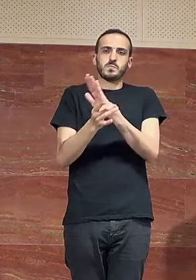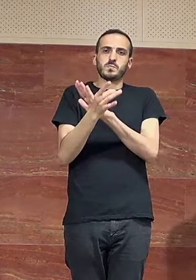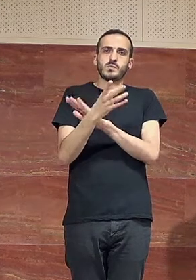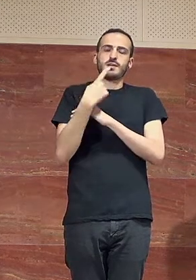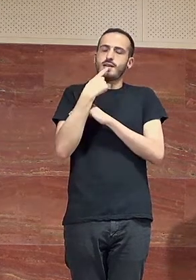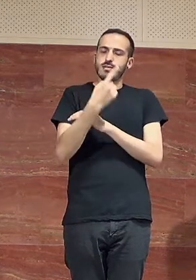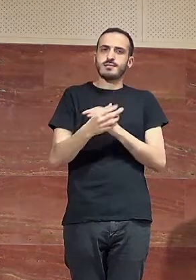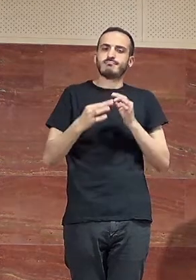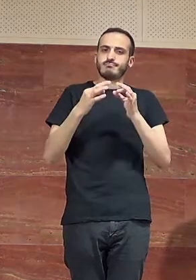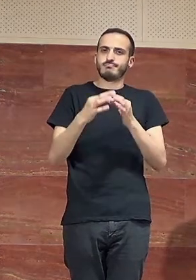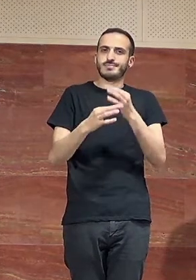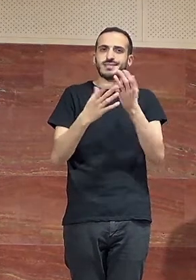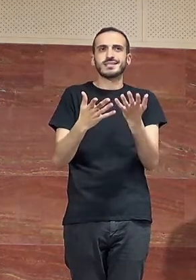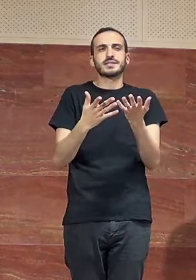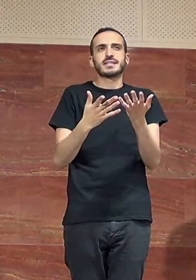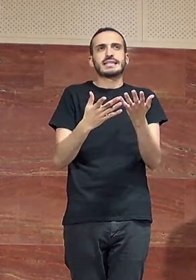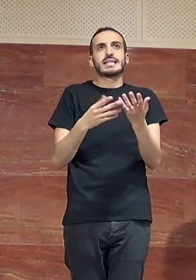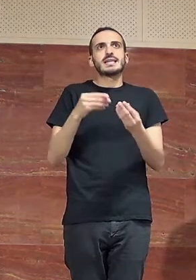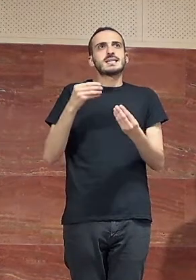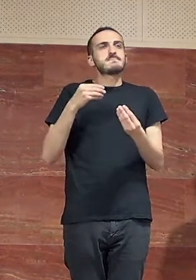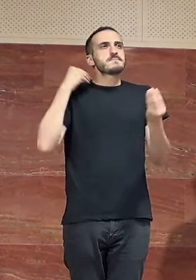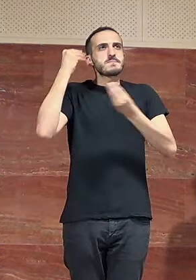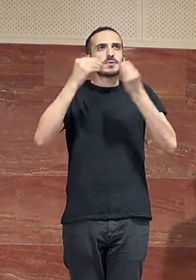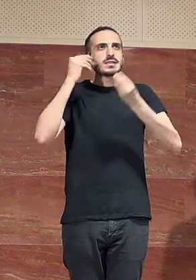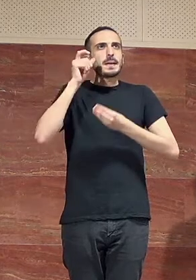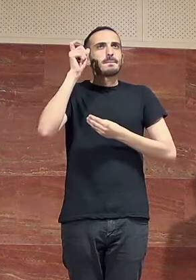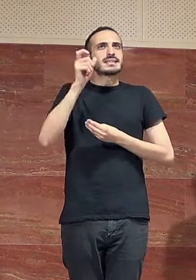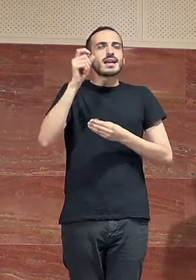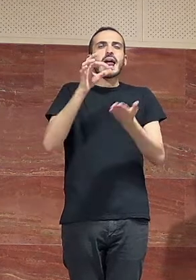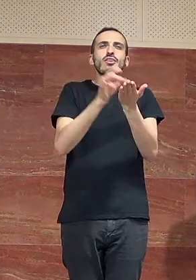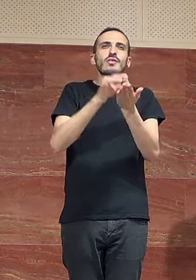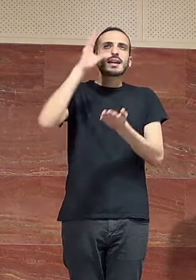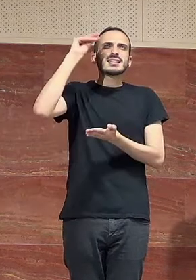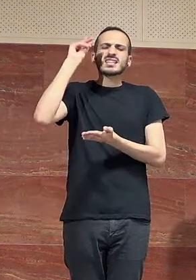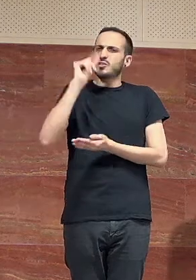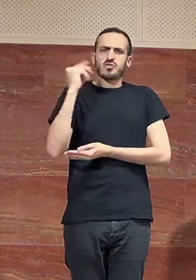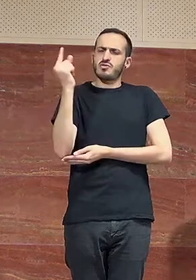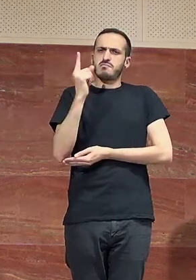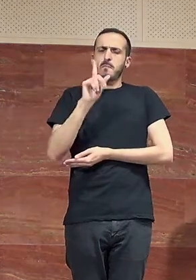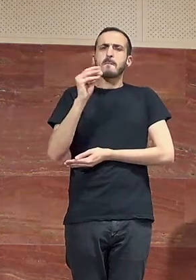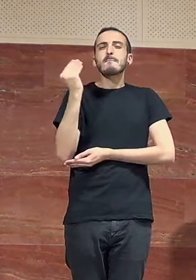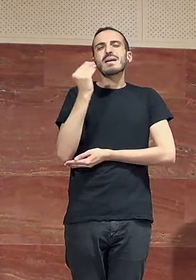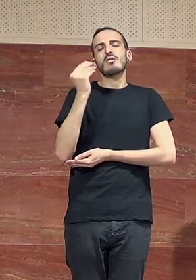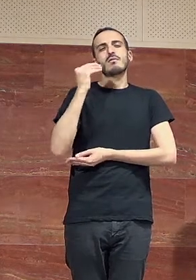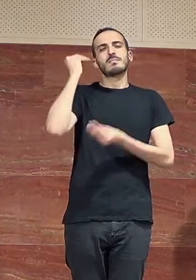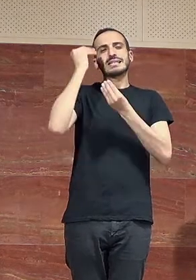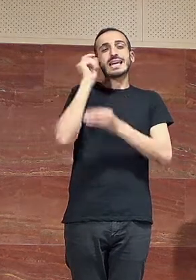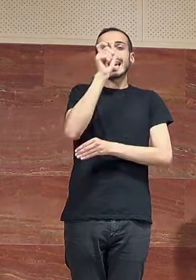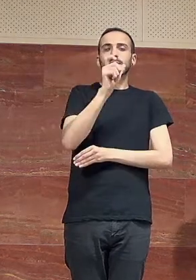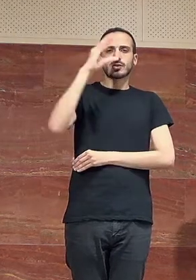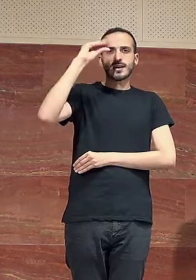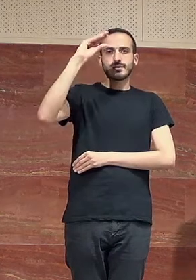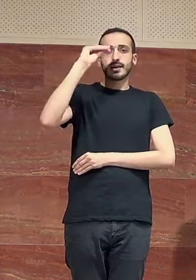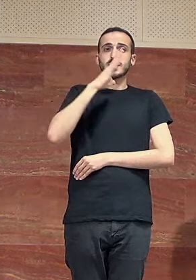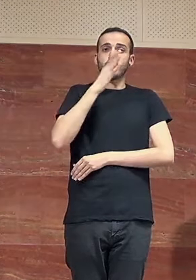están diciendo que pensemos más bien en el ciudadano inteligente más que en la ciudad inteligente. La tecnología está al servicio del ciudadano y,